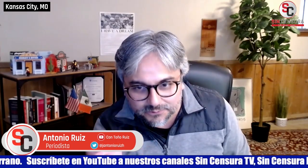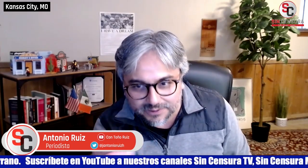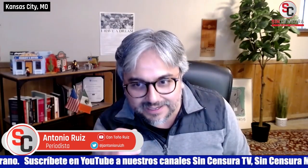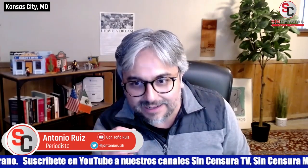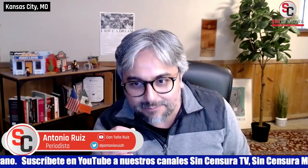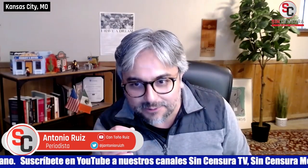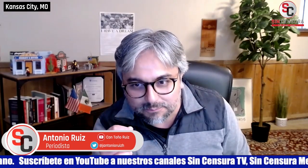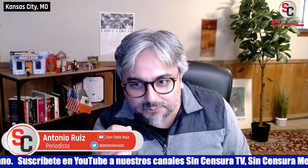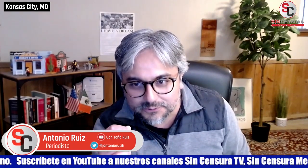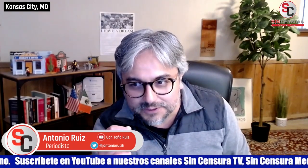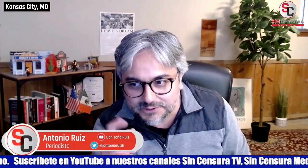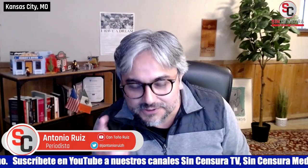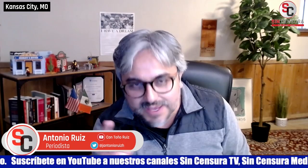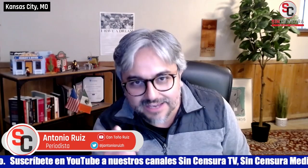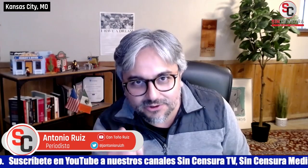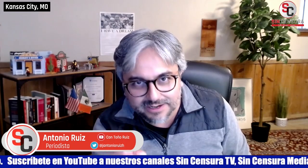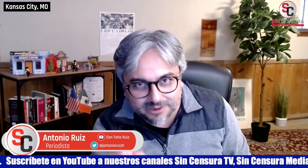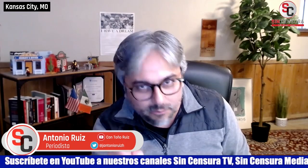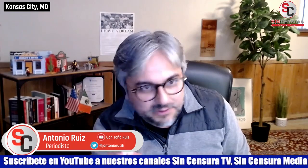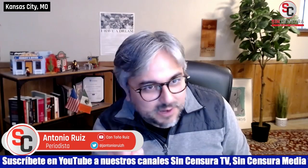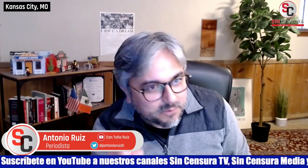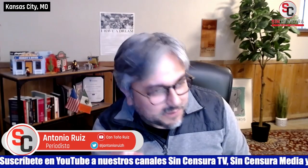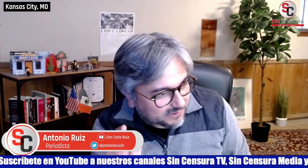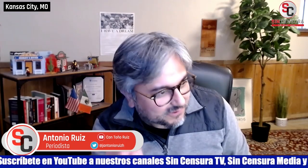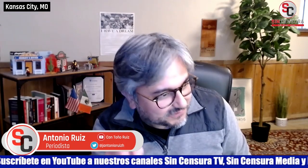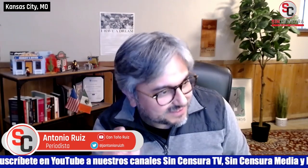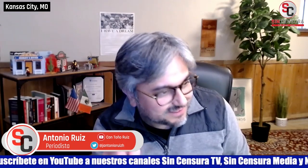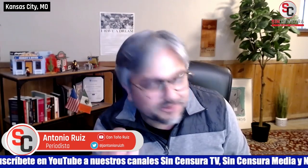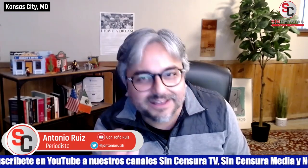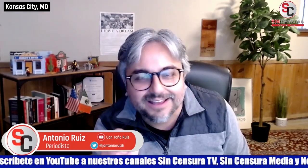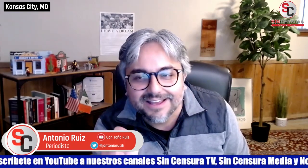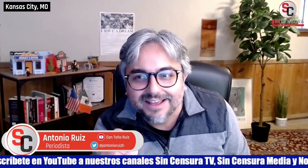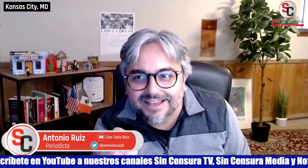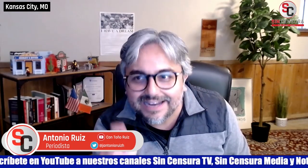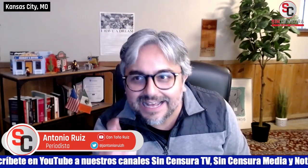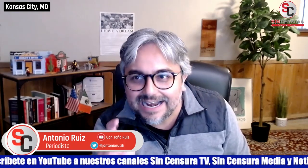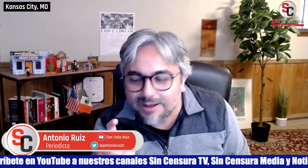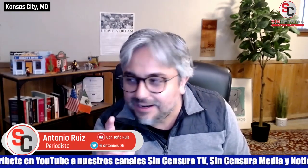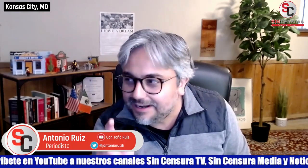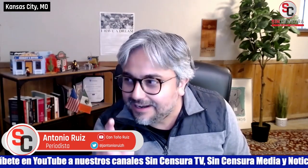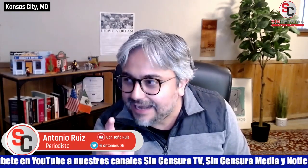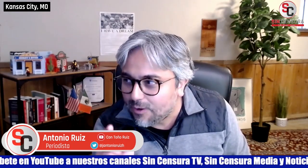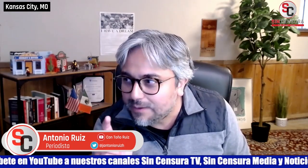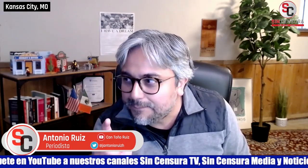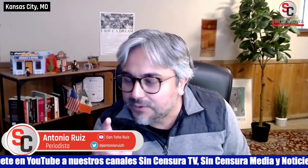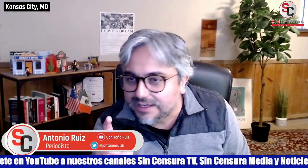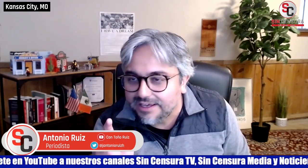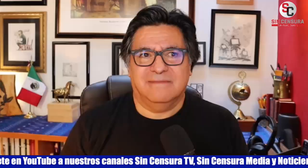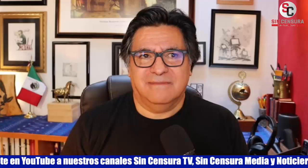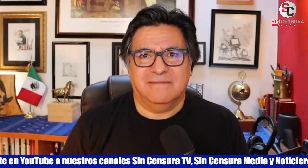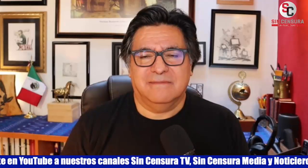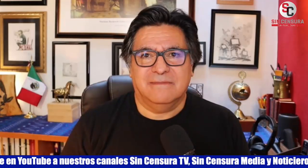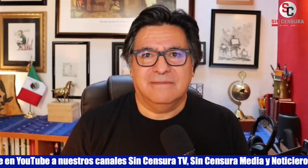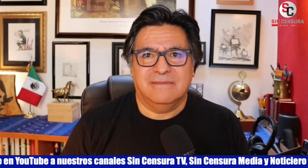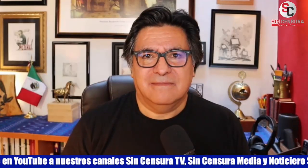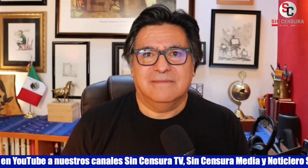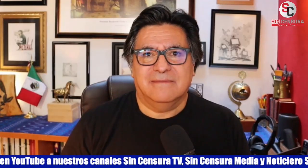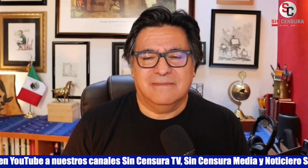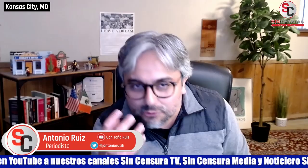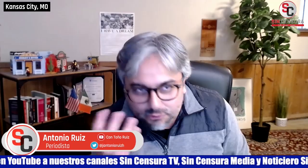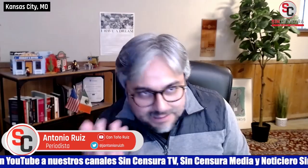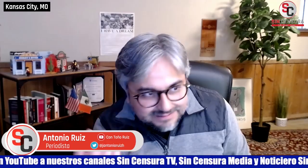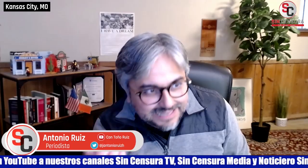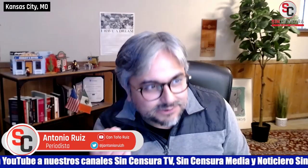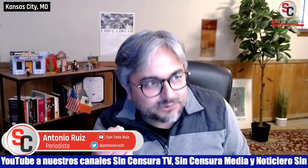gusta mucho leer a Mario Puzo. De hecho, yo le recomiendo al público consentidor que lea la obra, porque